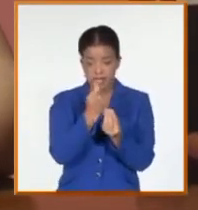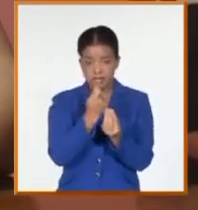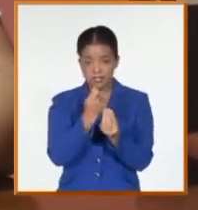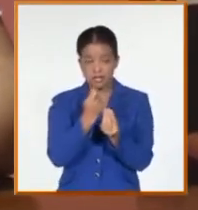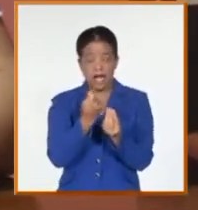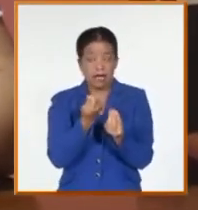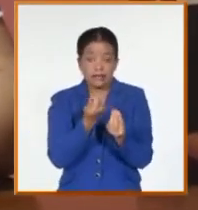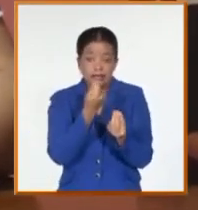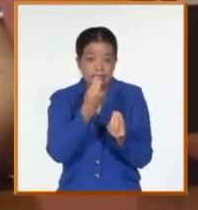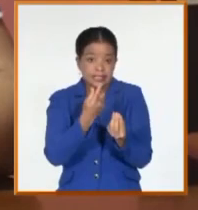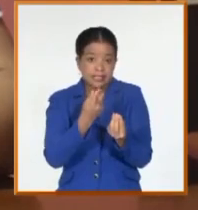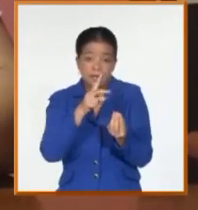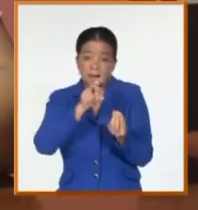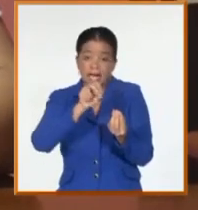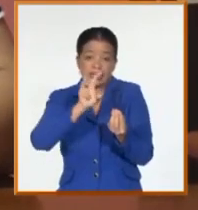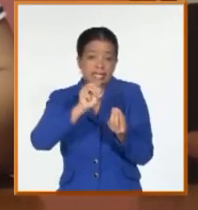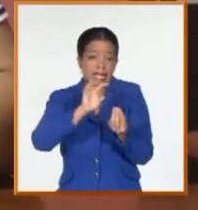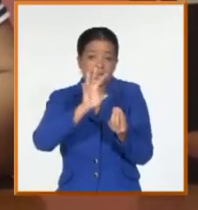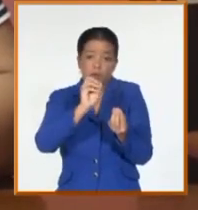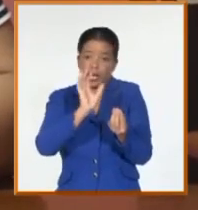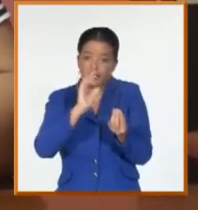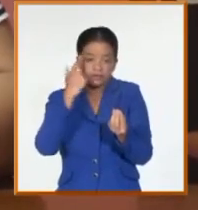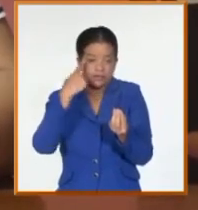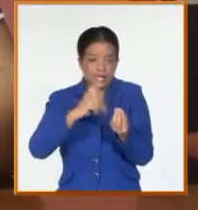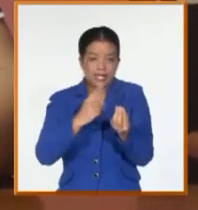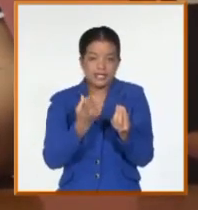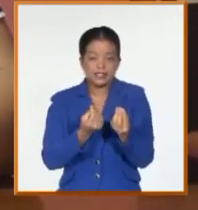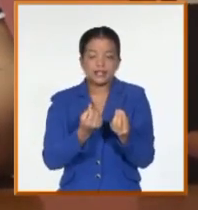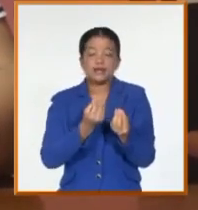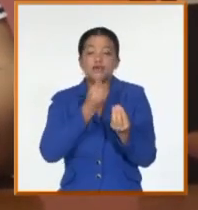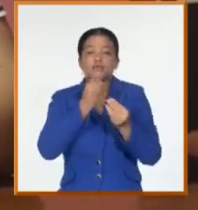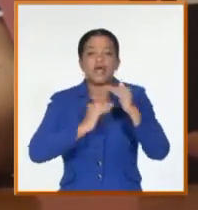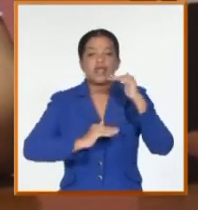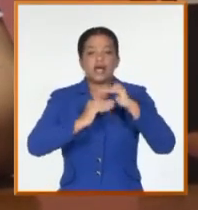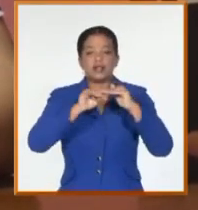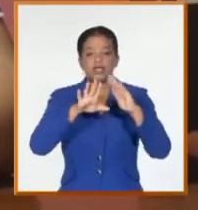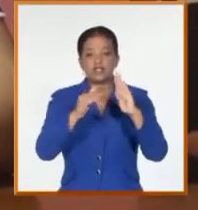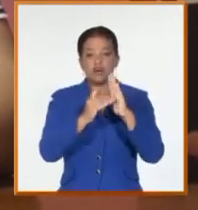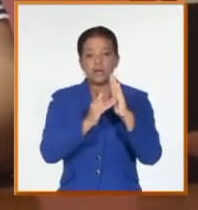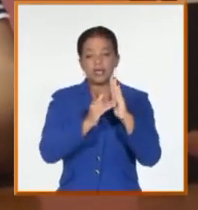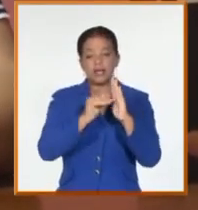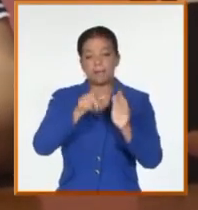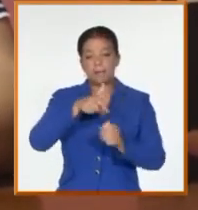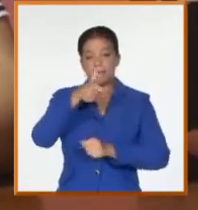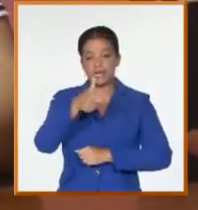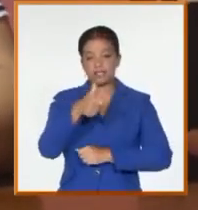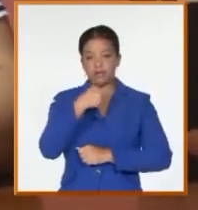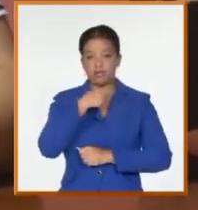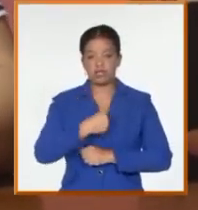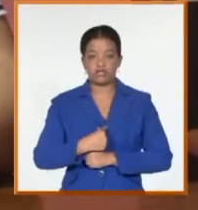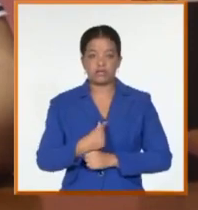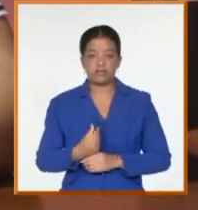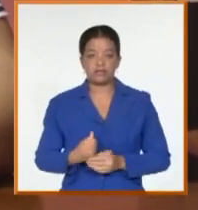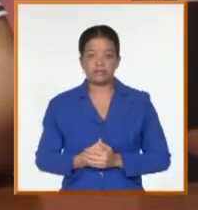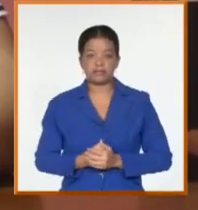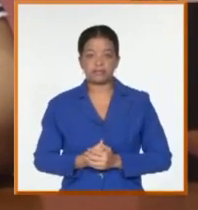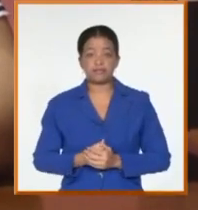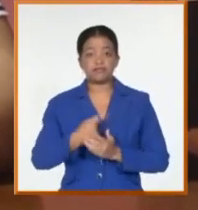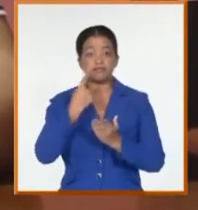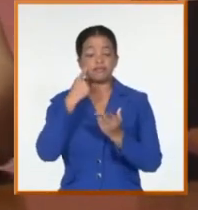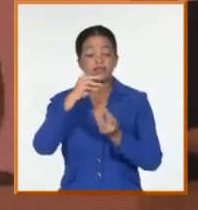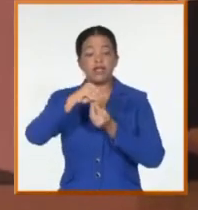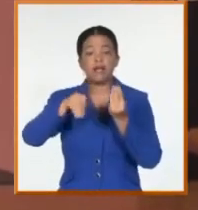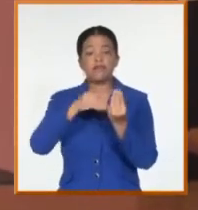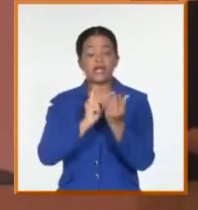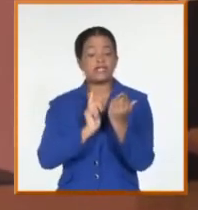monto que necesite retirar hasta un límite de 5 mil pesos por persona Dependiendo el efectivo y por supuesto cuando se verifica la transacción